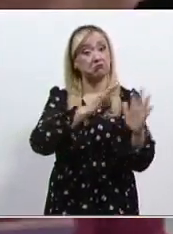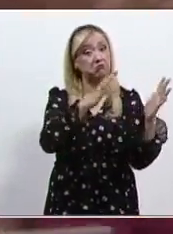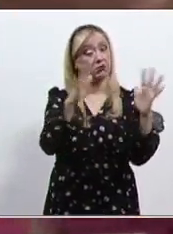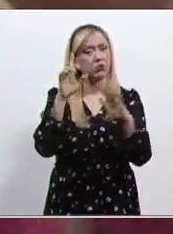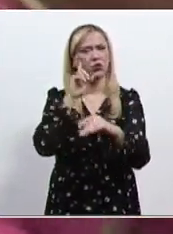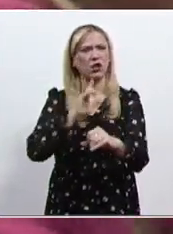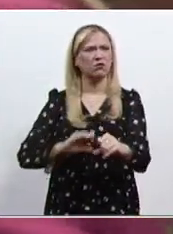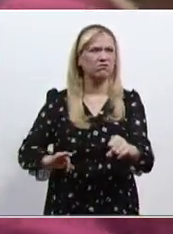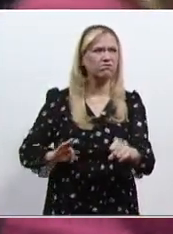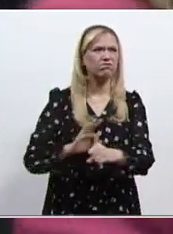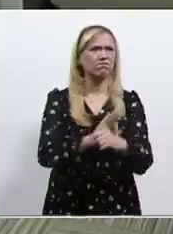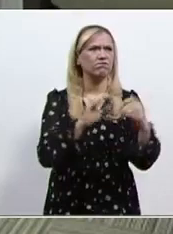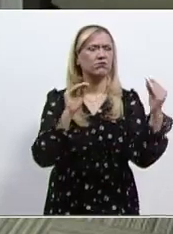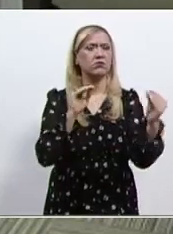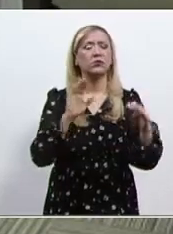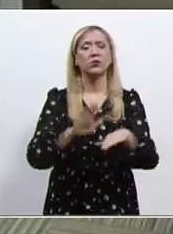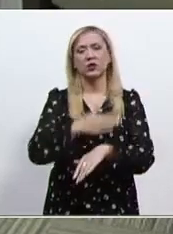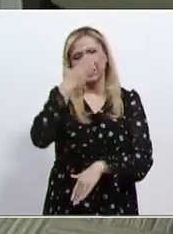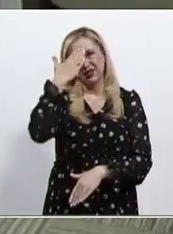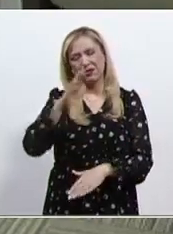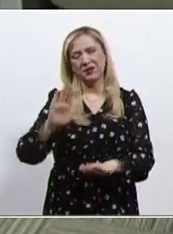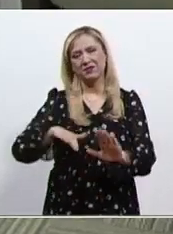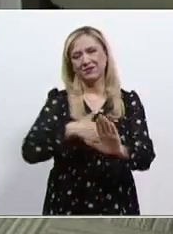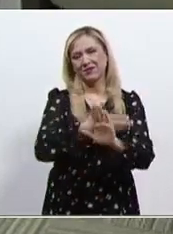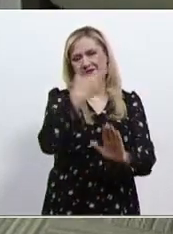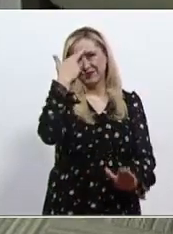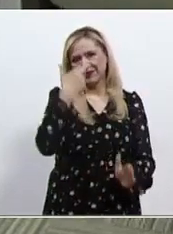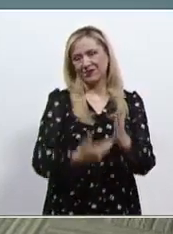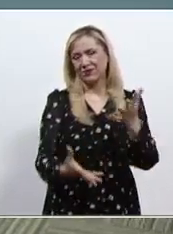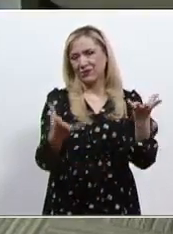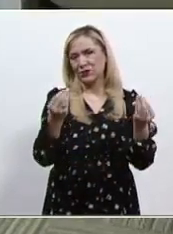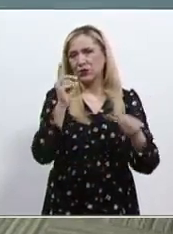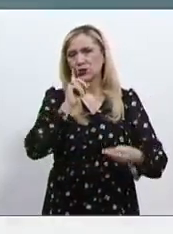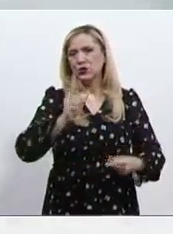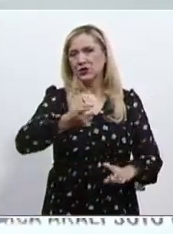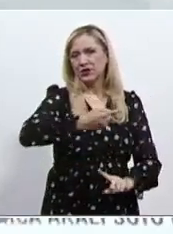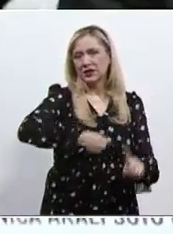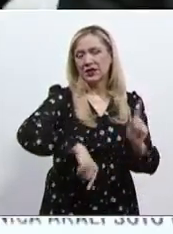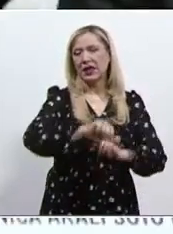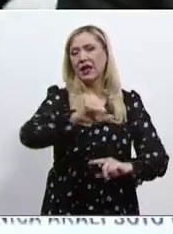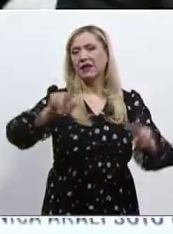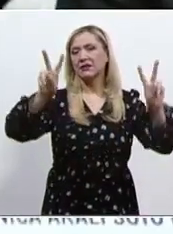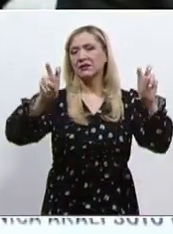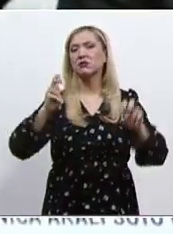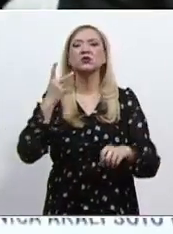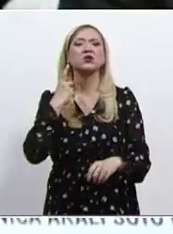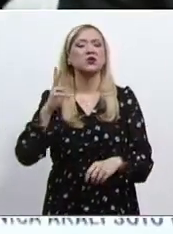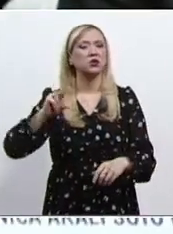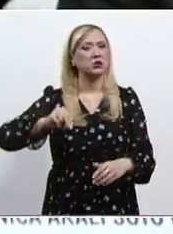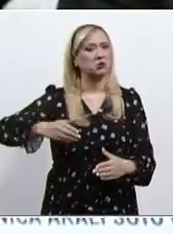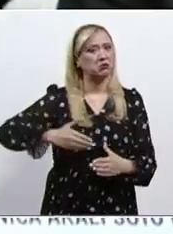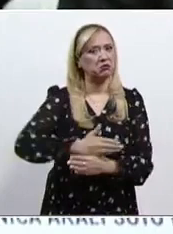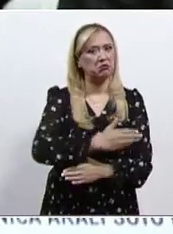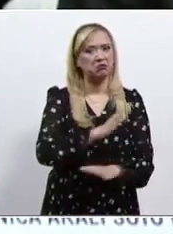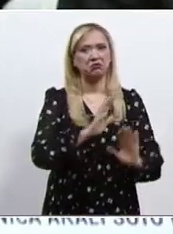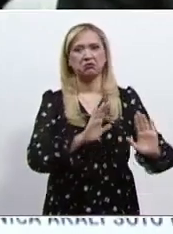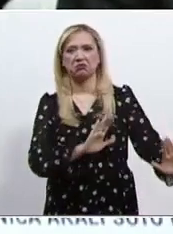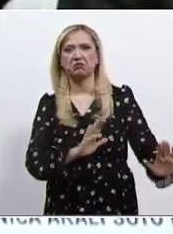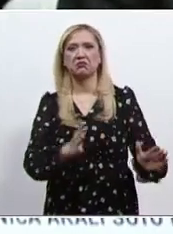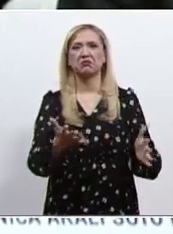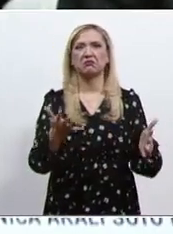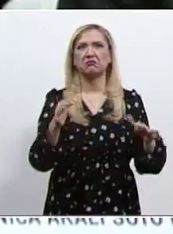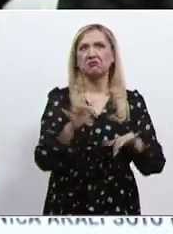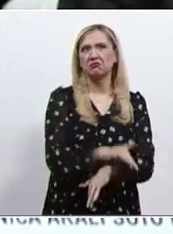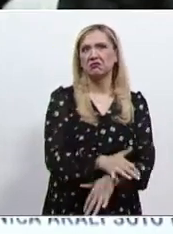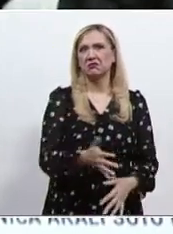contexto en el que persiste la violencia política en contra de las mujeres la labor de las defensoras de Derechos Humanos